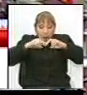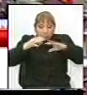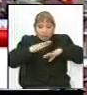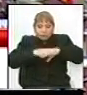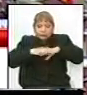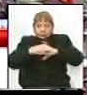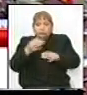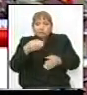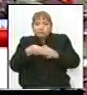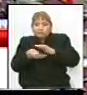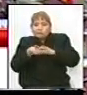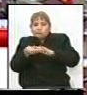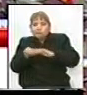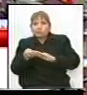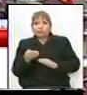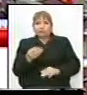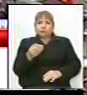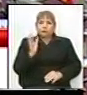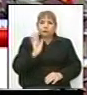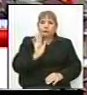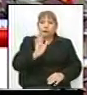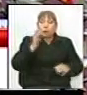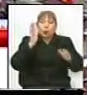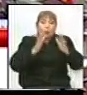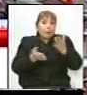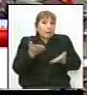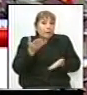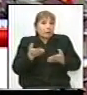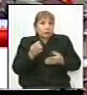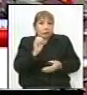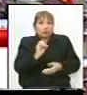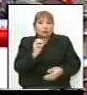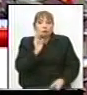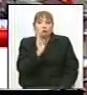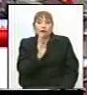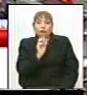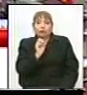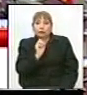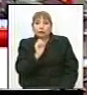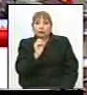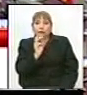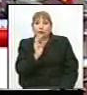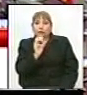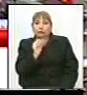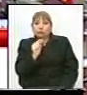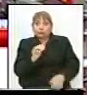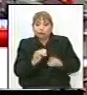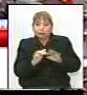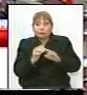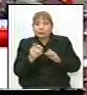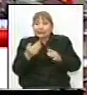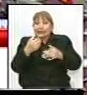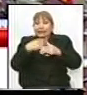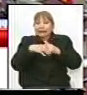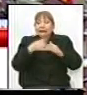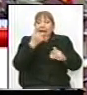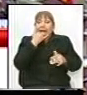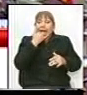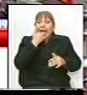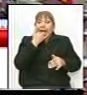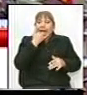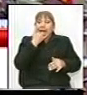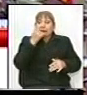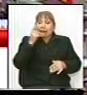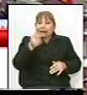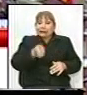presunto favorecimiento al partido político en supuesta manipulación del software y que quien habría incurrido en dicha falta fue